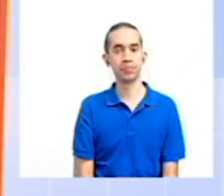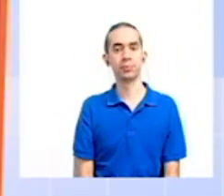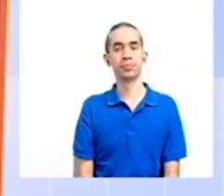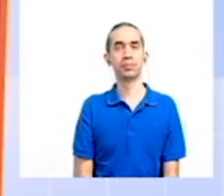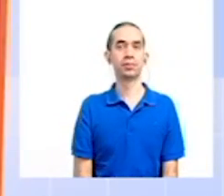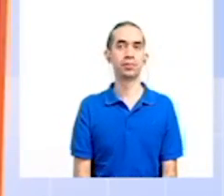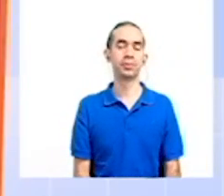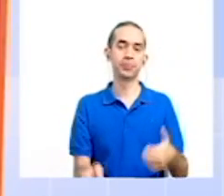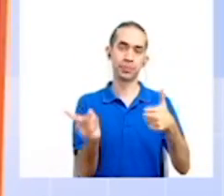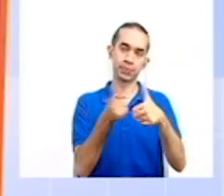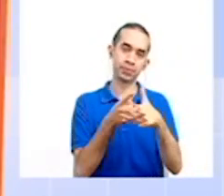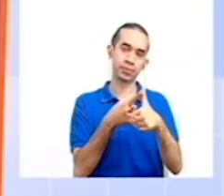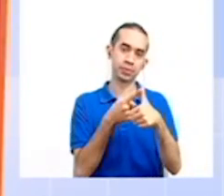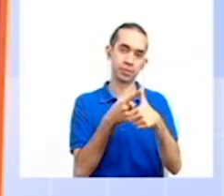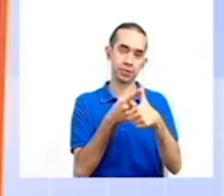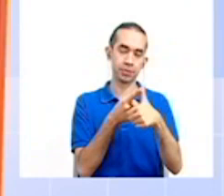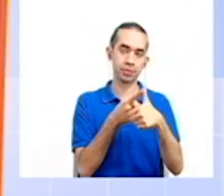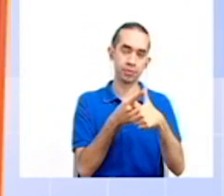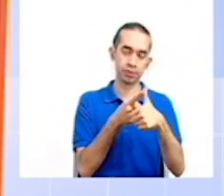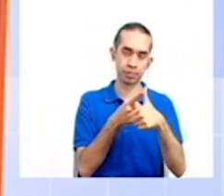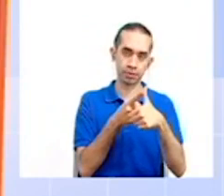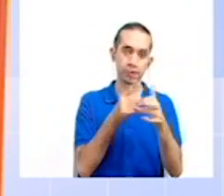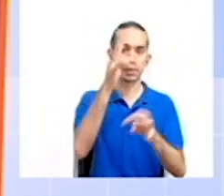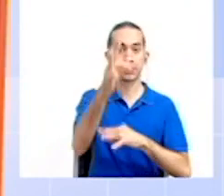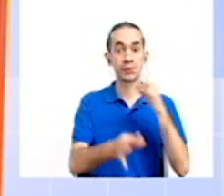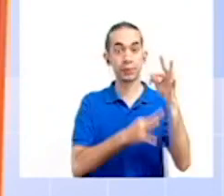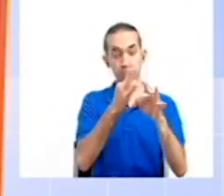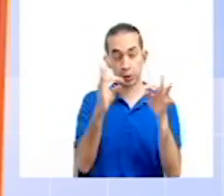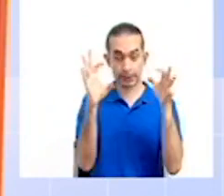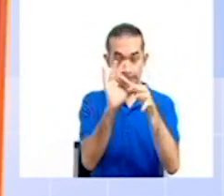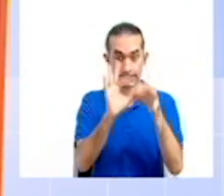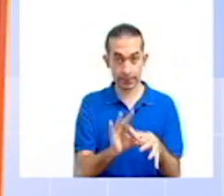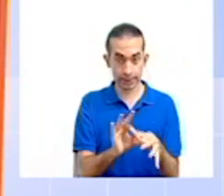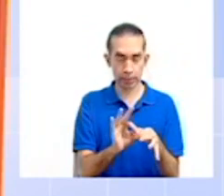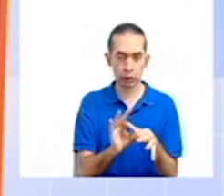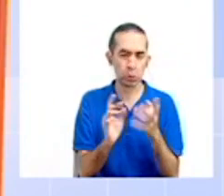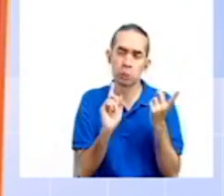Primero, ¿cuáles son los diferentes tipos de enlace que hay?